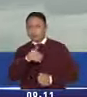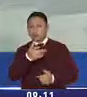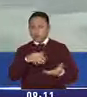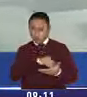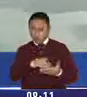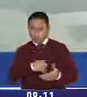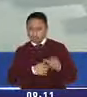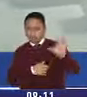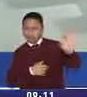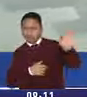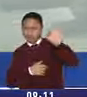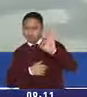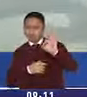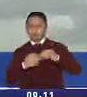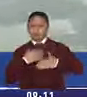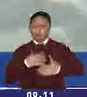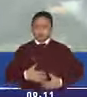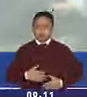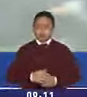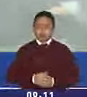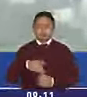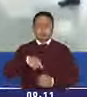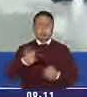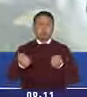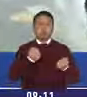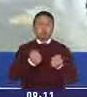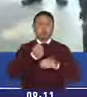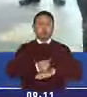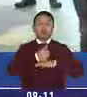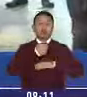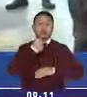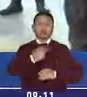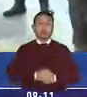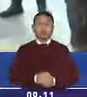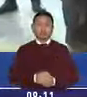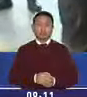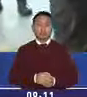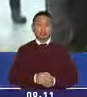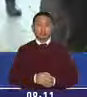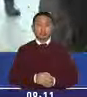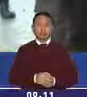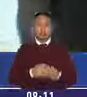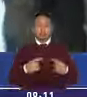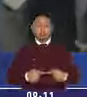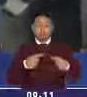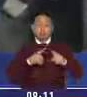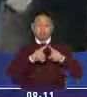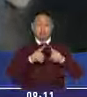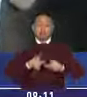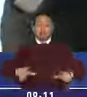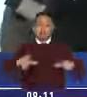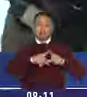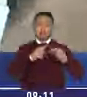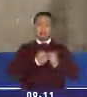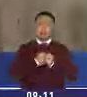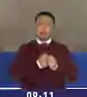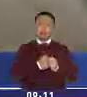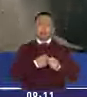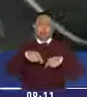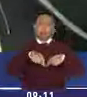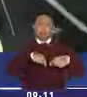sospechosas. Sobre todo, estos controles, ya han dicho las autoridades, se van a seguir replicando en las distintas estaciones de